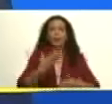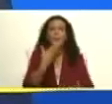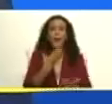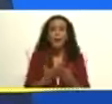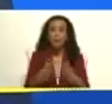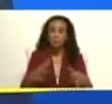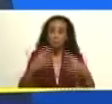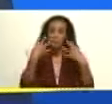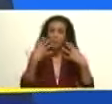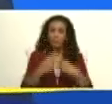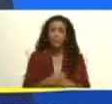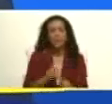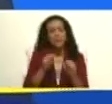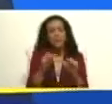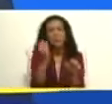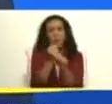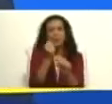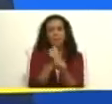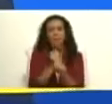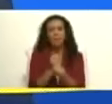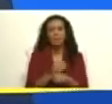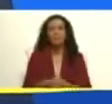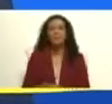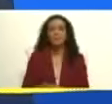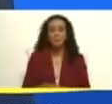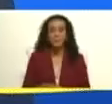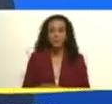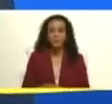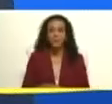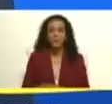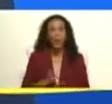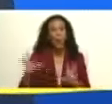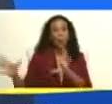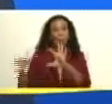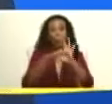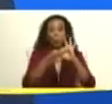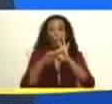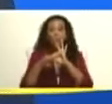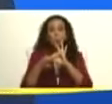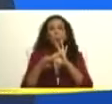gracias, pues. Seguimos trabajando. Porque juntos